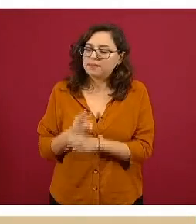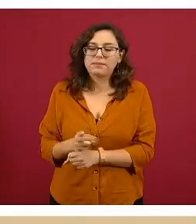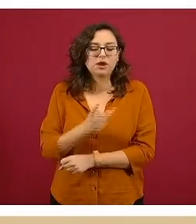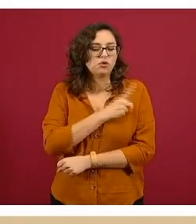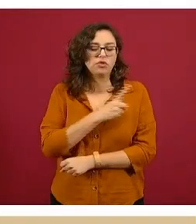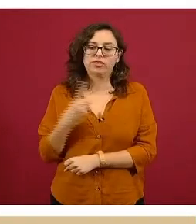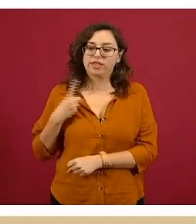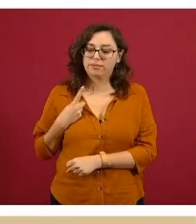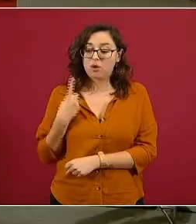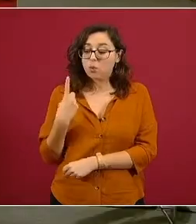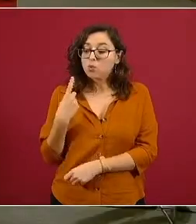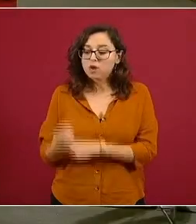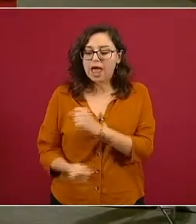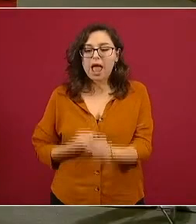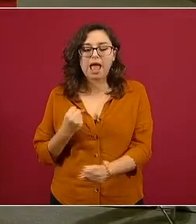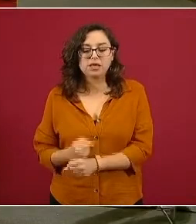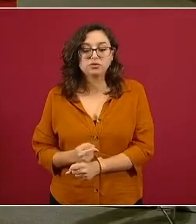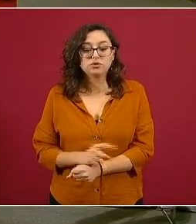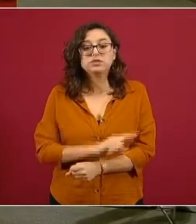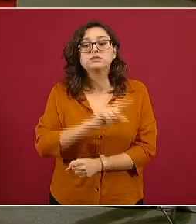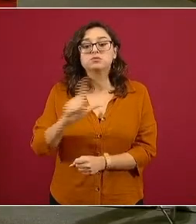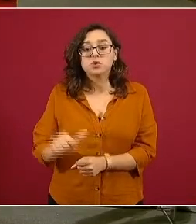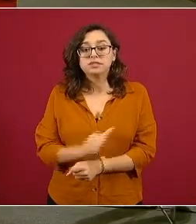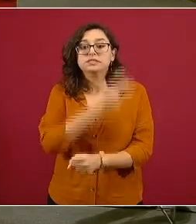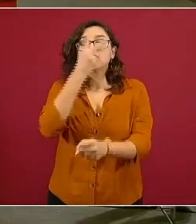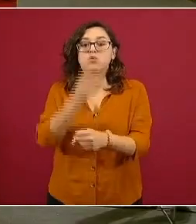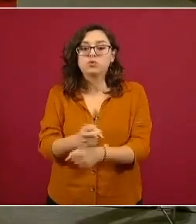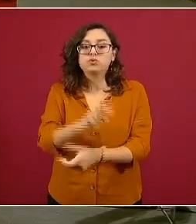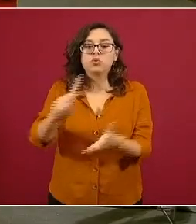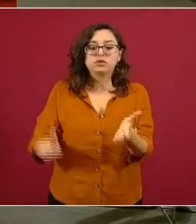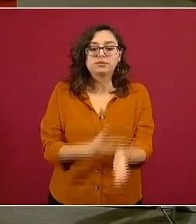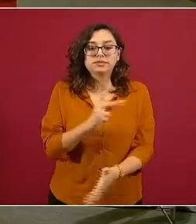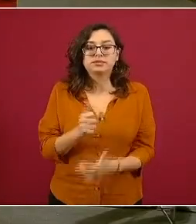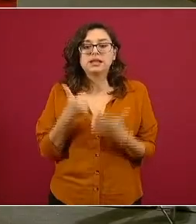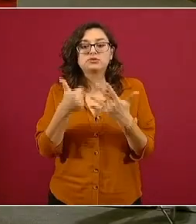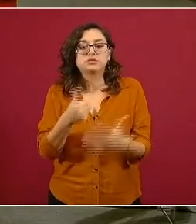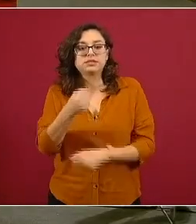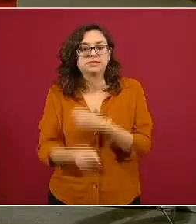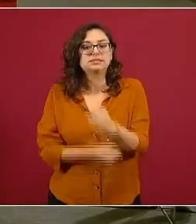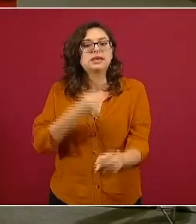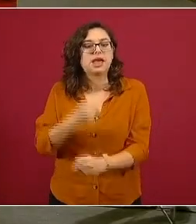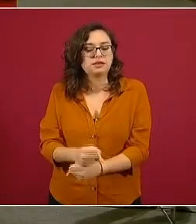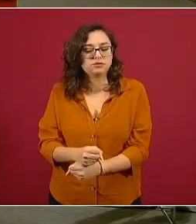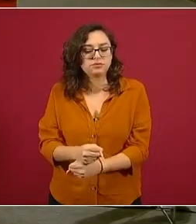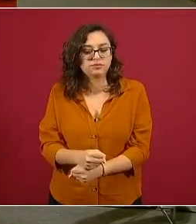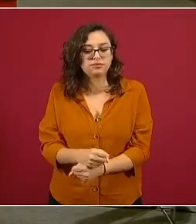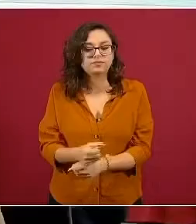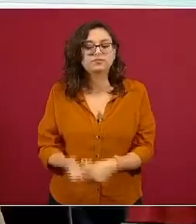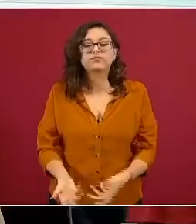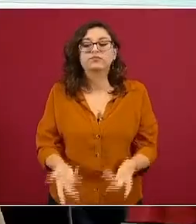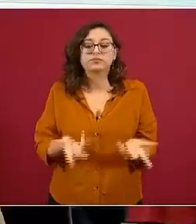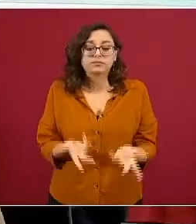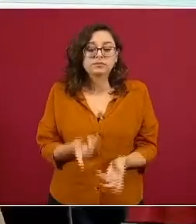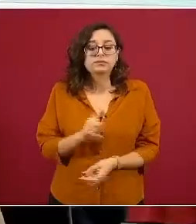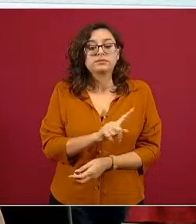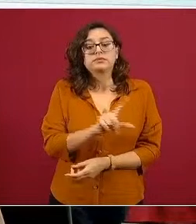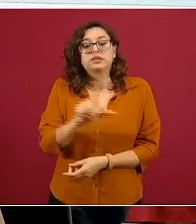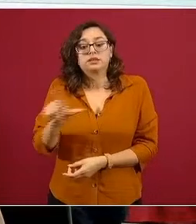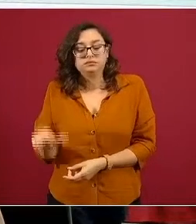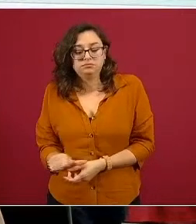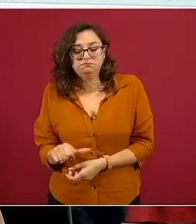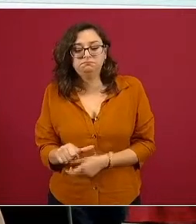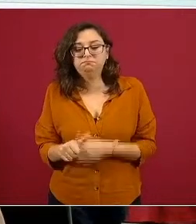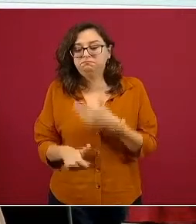oportunamente. Y la otra a los 6 años de edad. La siguiente oportunidad que tenemos para